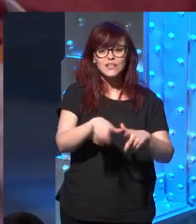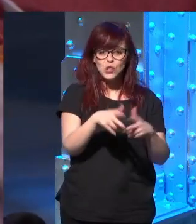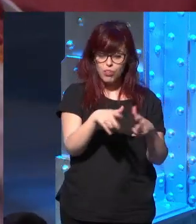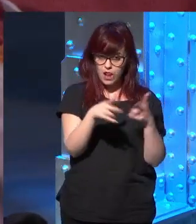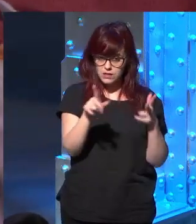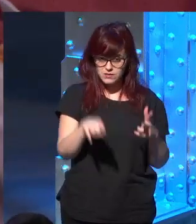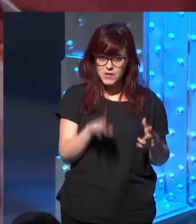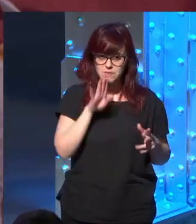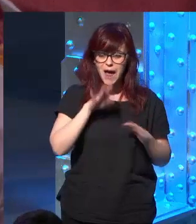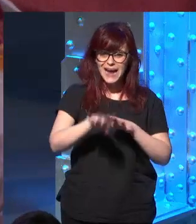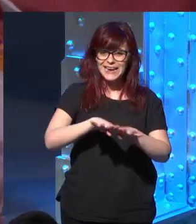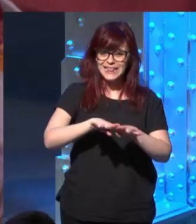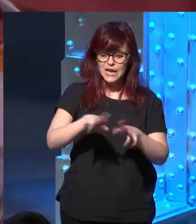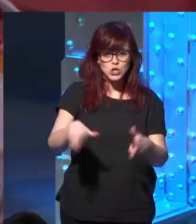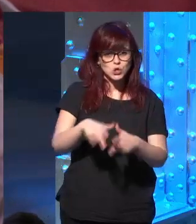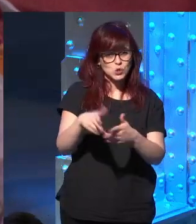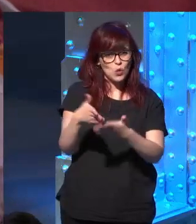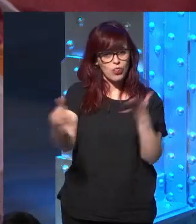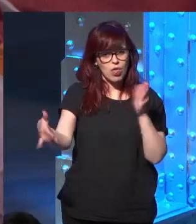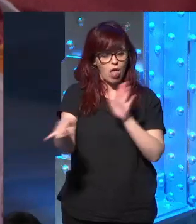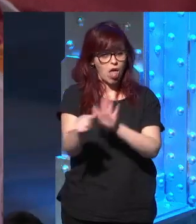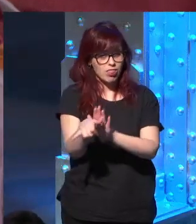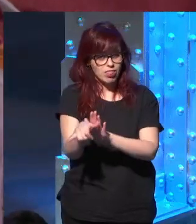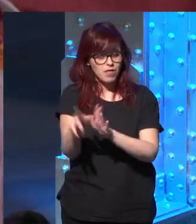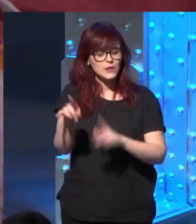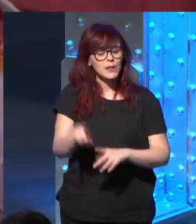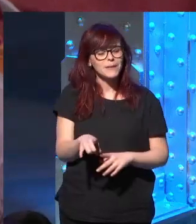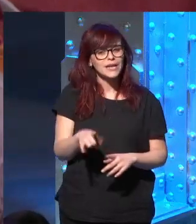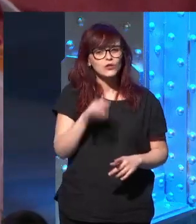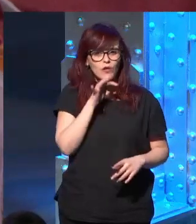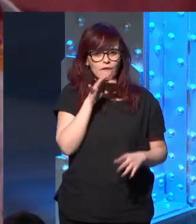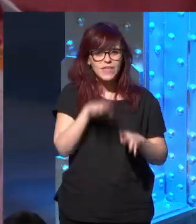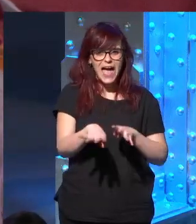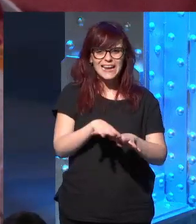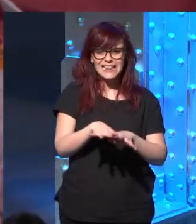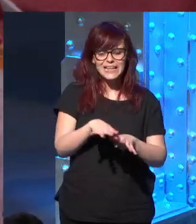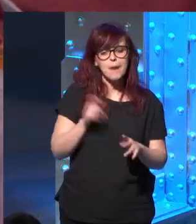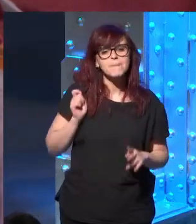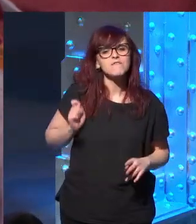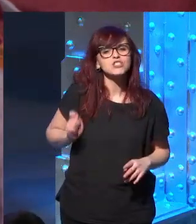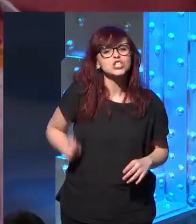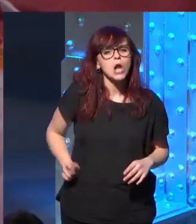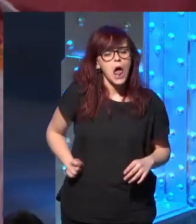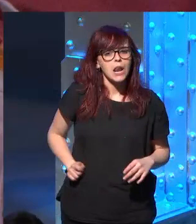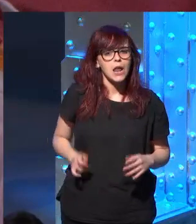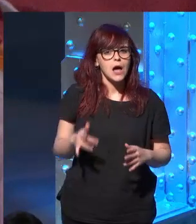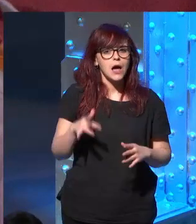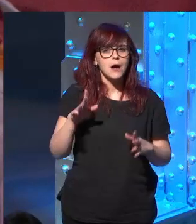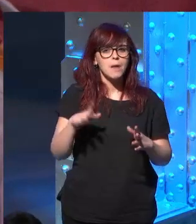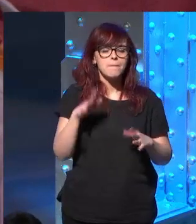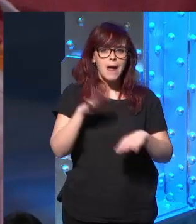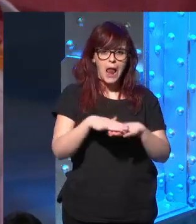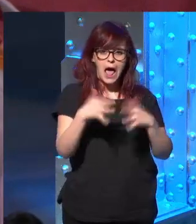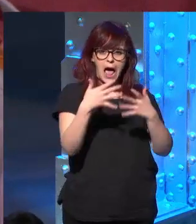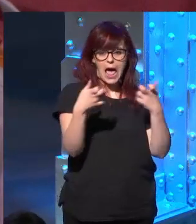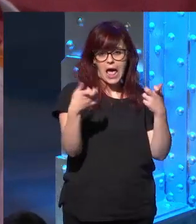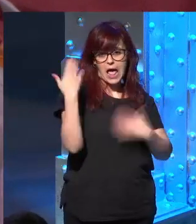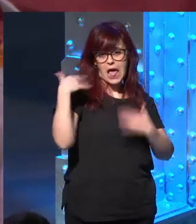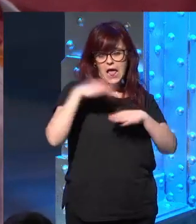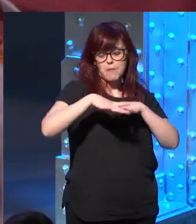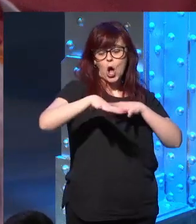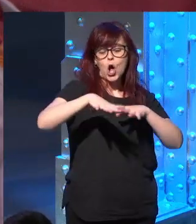a la crítica, a la sociedad, ¿sigue existiendo una crítica profesional que influya en el lector, o este papel